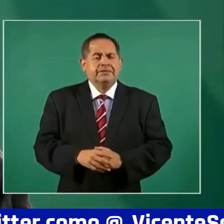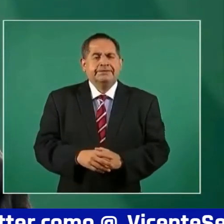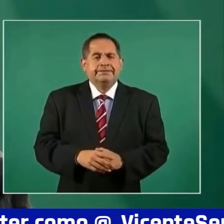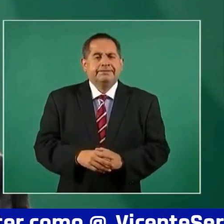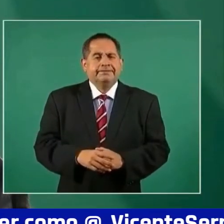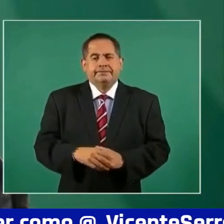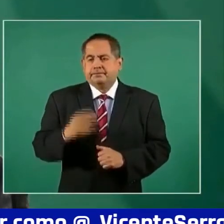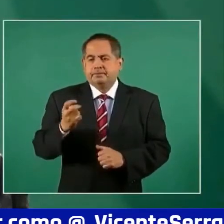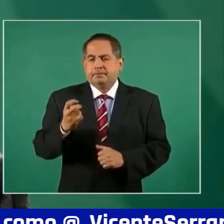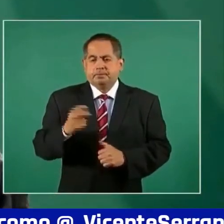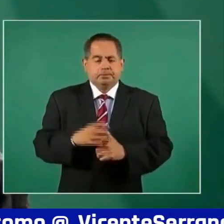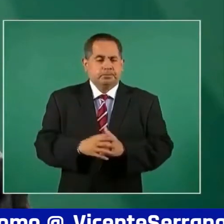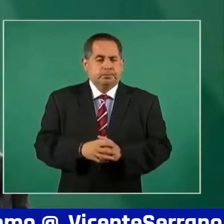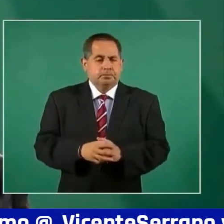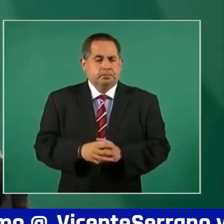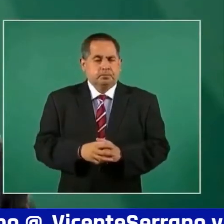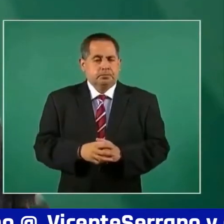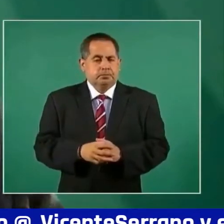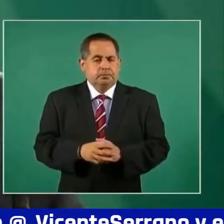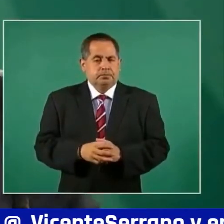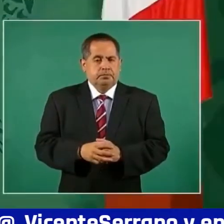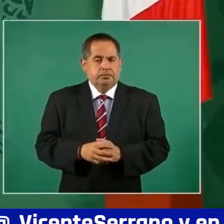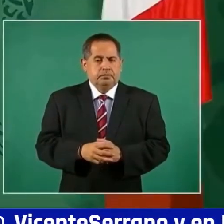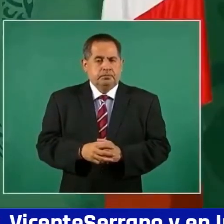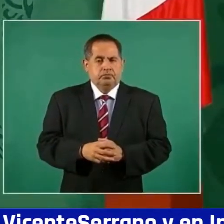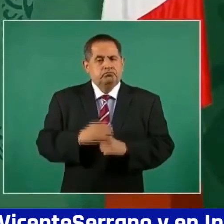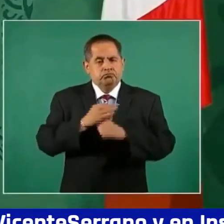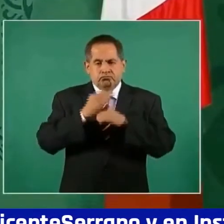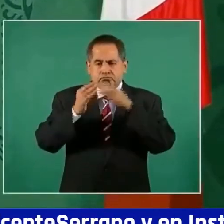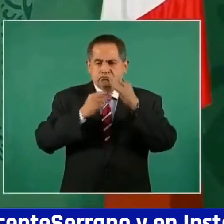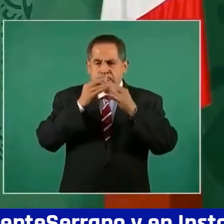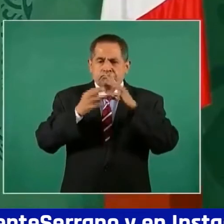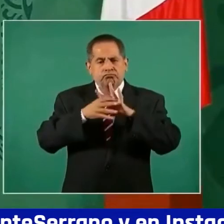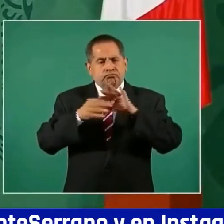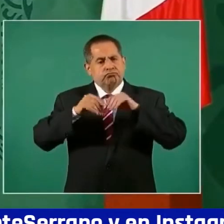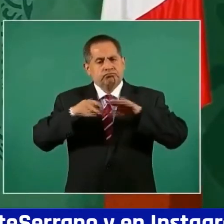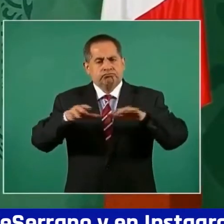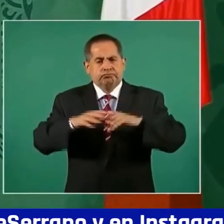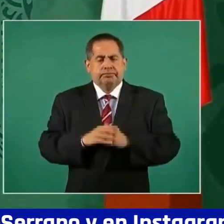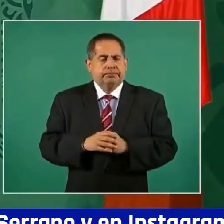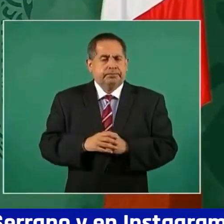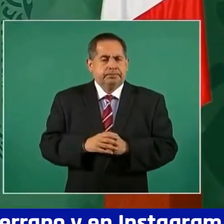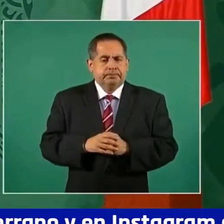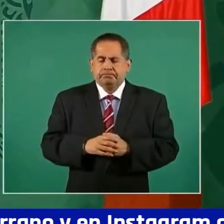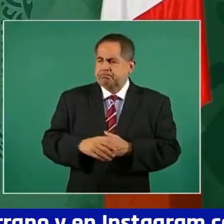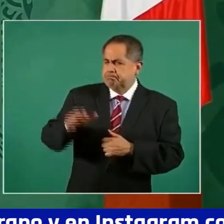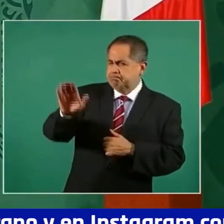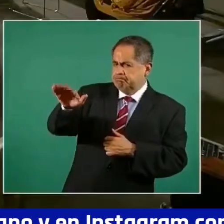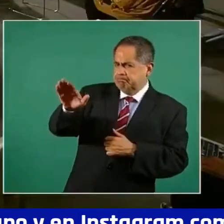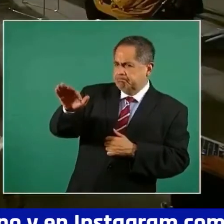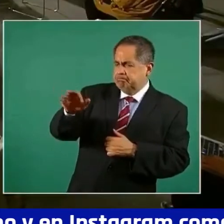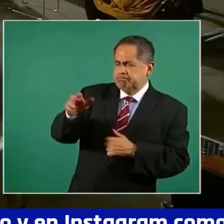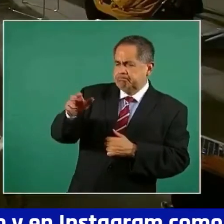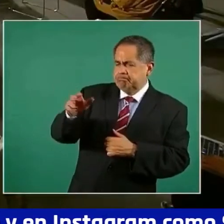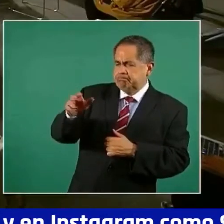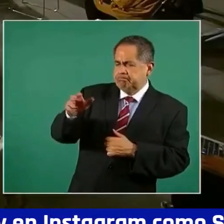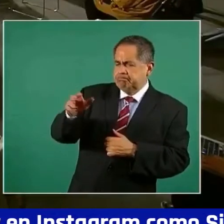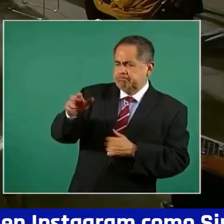Entonces, vamos a promover. Sobre este punto que dicen que la ley no puede ser